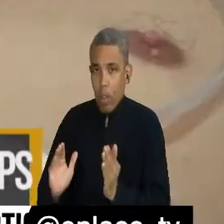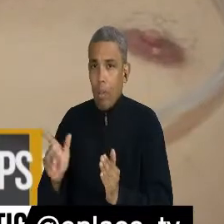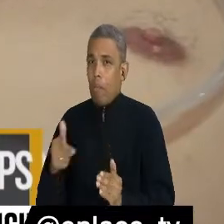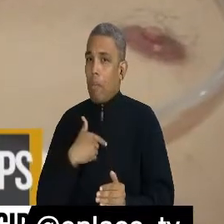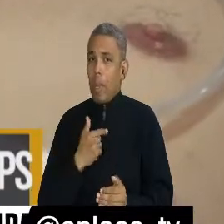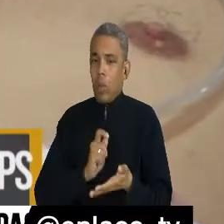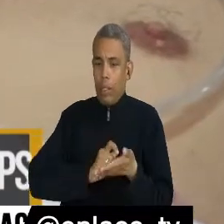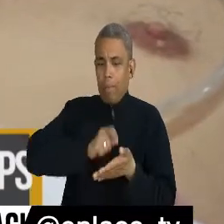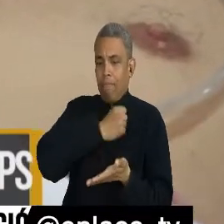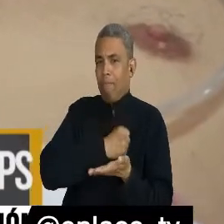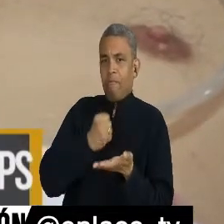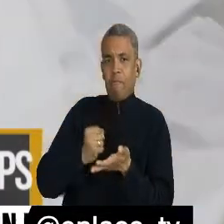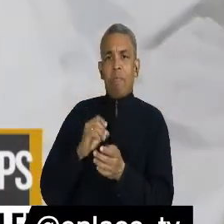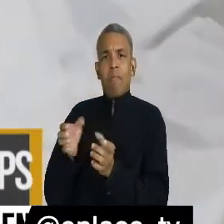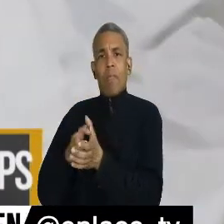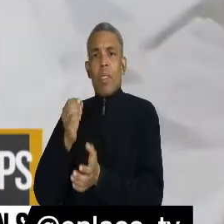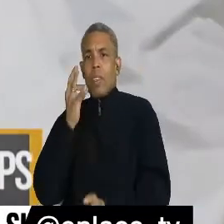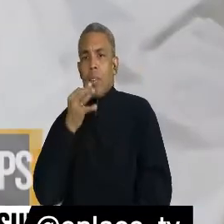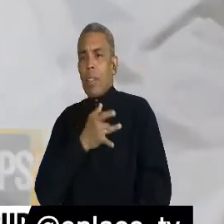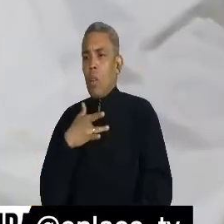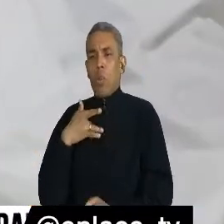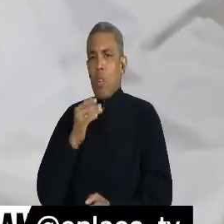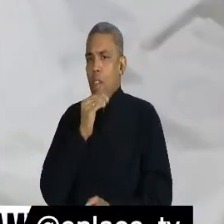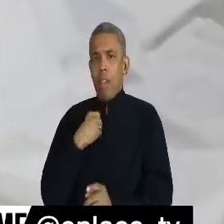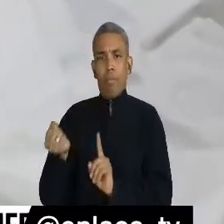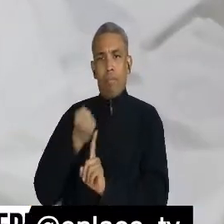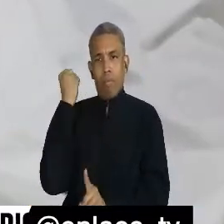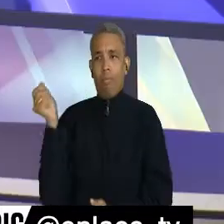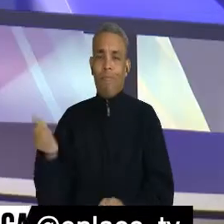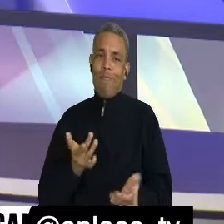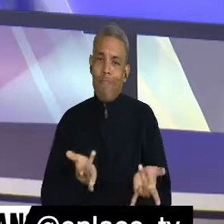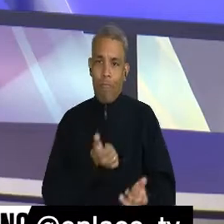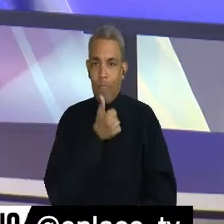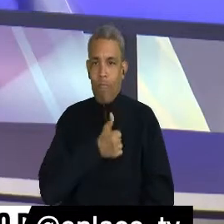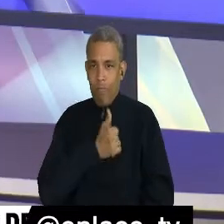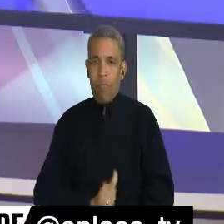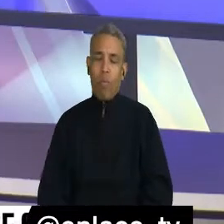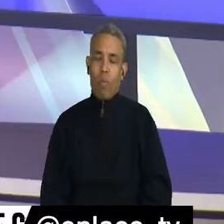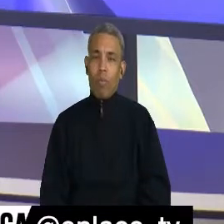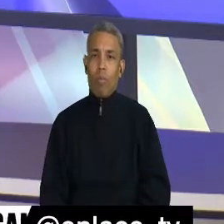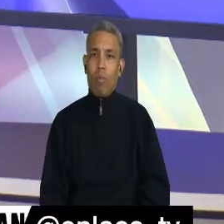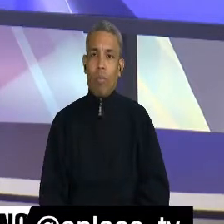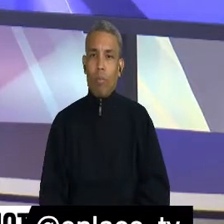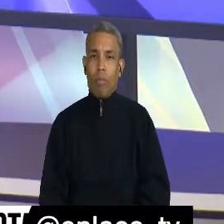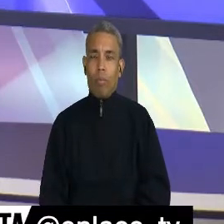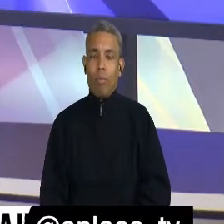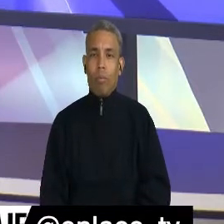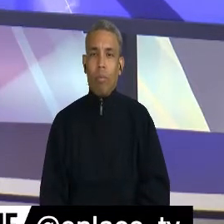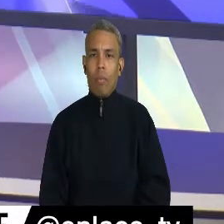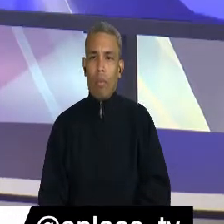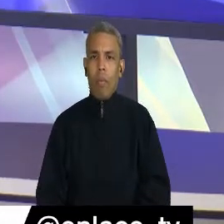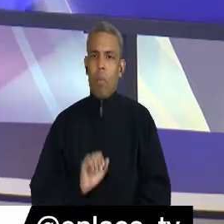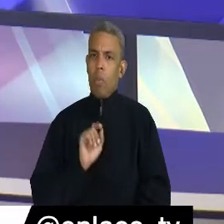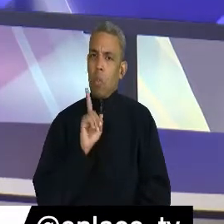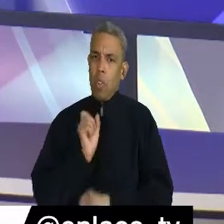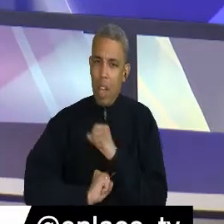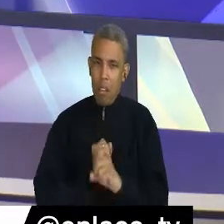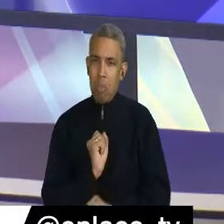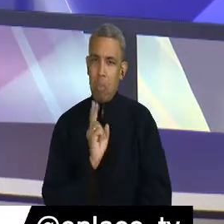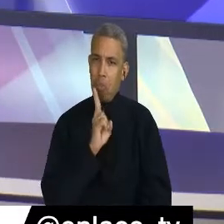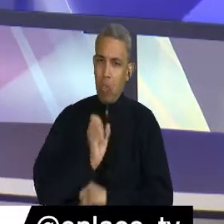Mientras tanto, la espera de los pacientes y de sus familiares continúa. Y después de 6 años de espera, el gobernador de Santander,